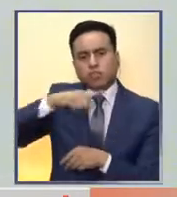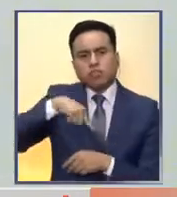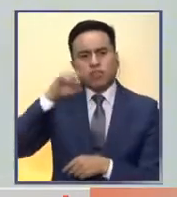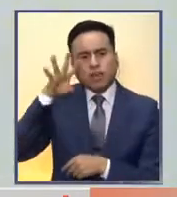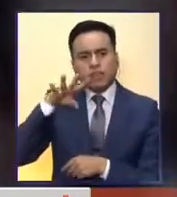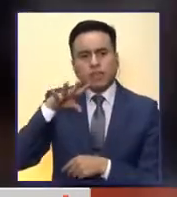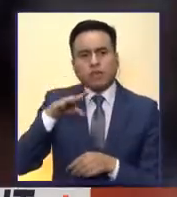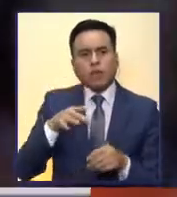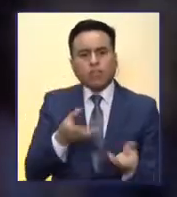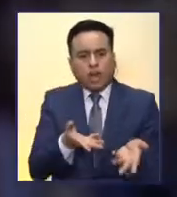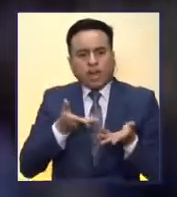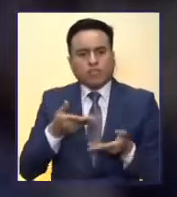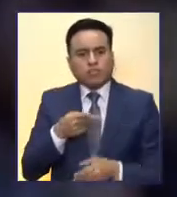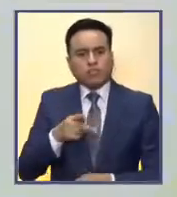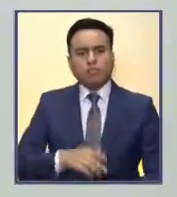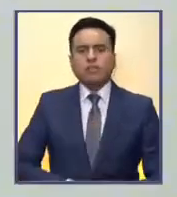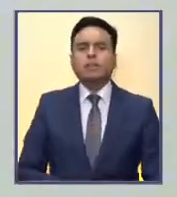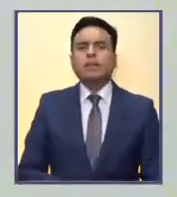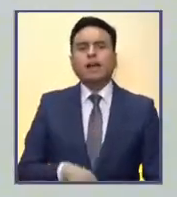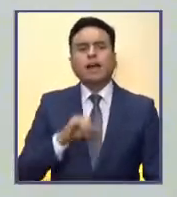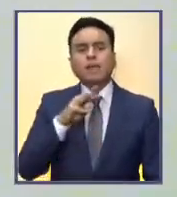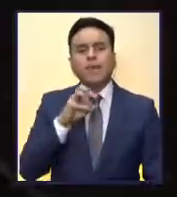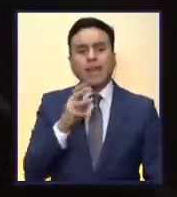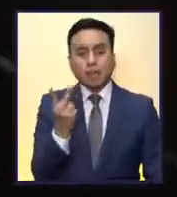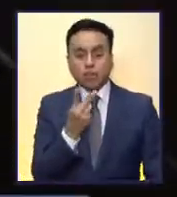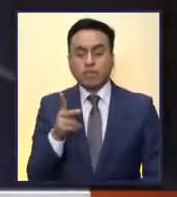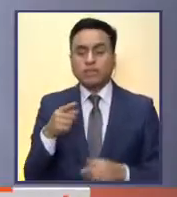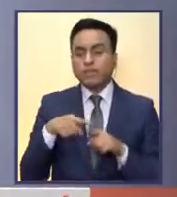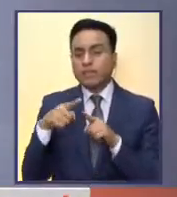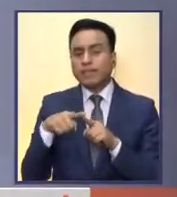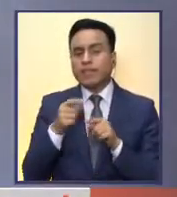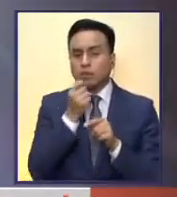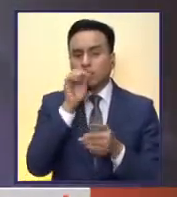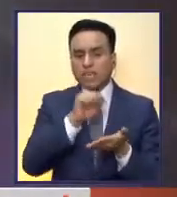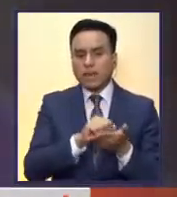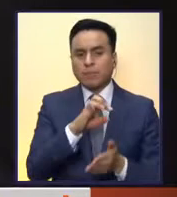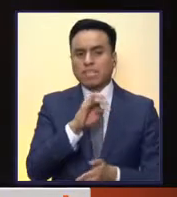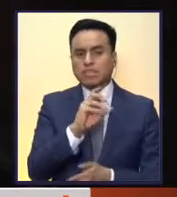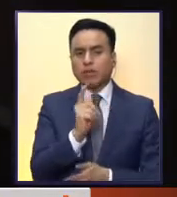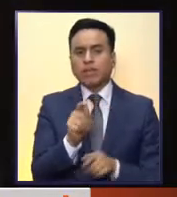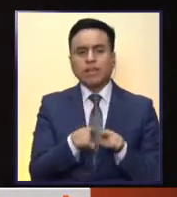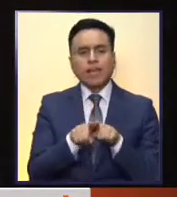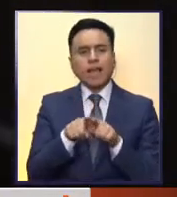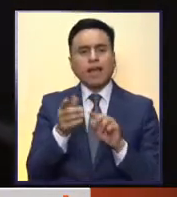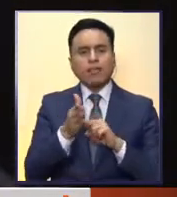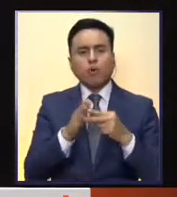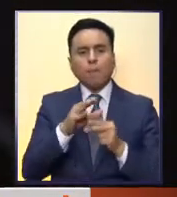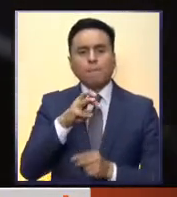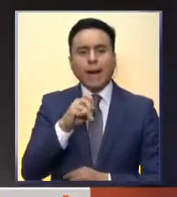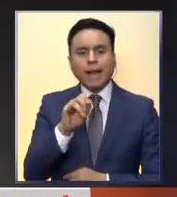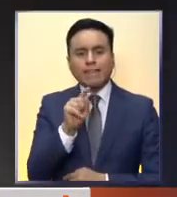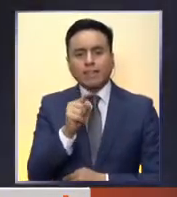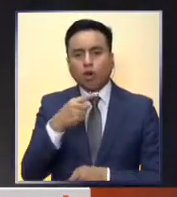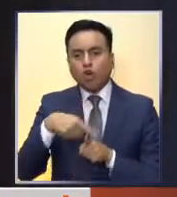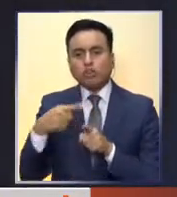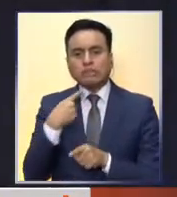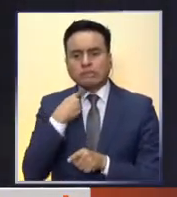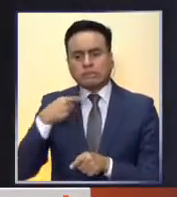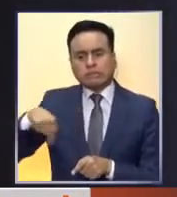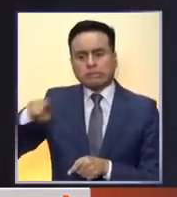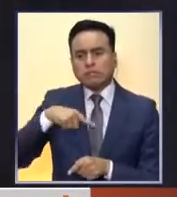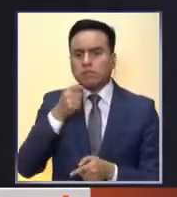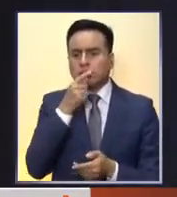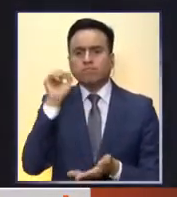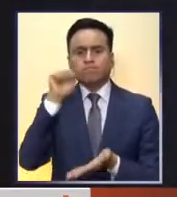nos agredió. Jaime y Eneas son denunciantes de Precht. En el marco del caso Maristas, ellos junto a otros afectados se